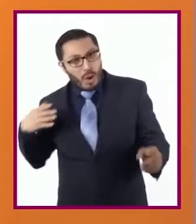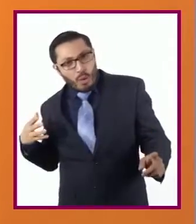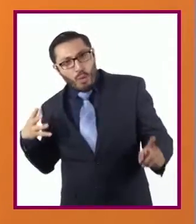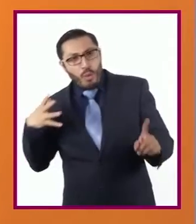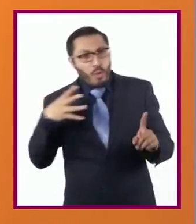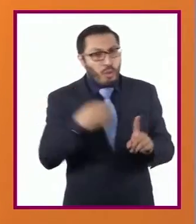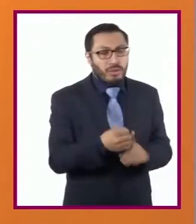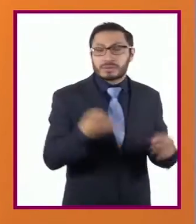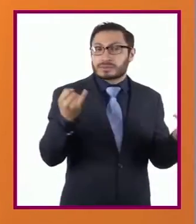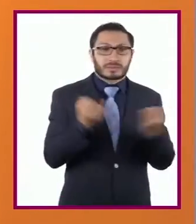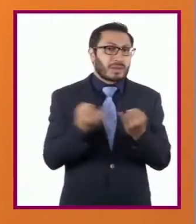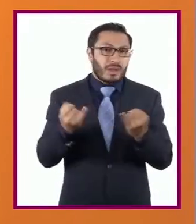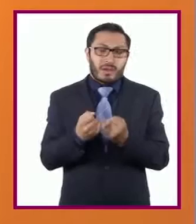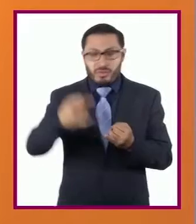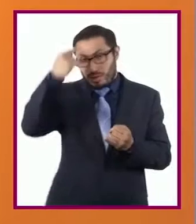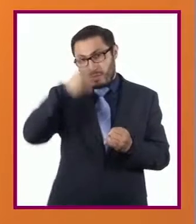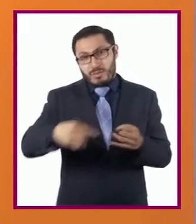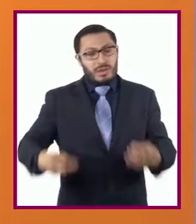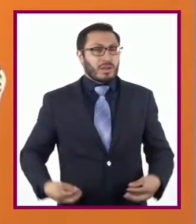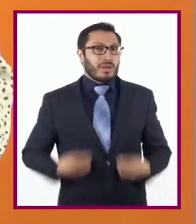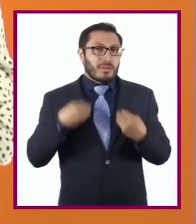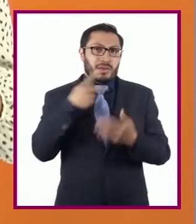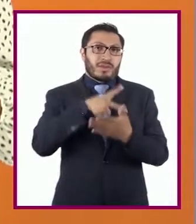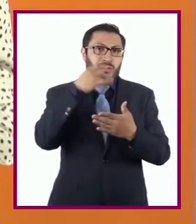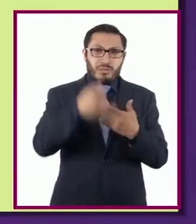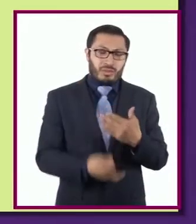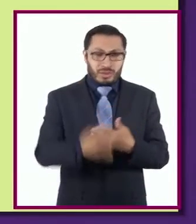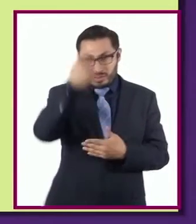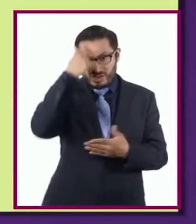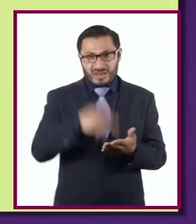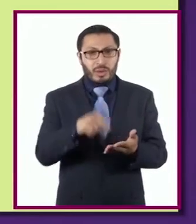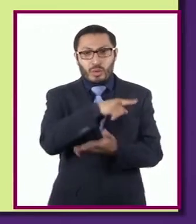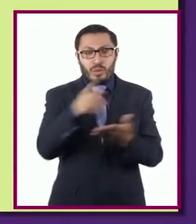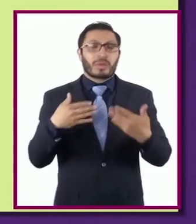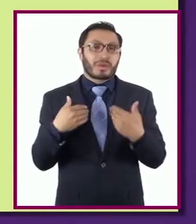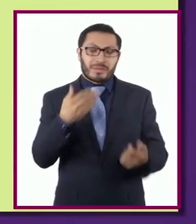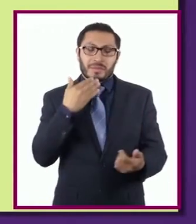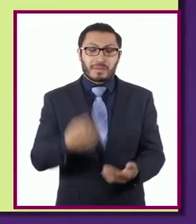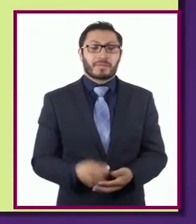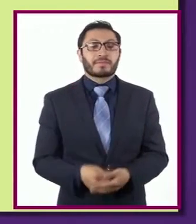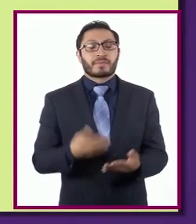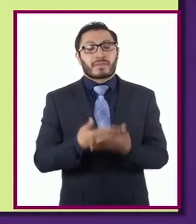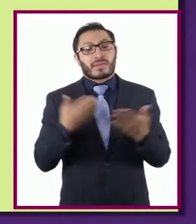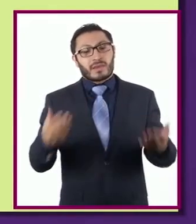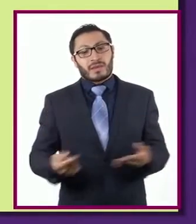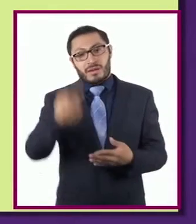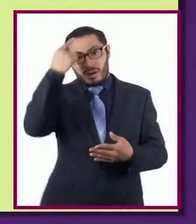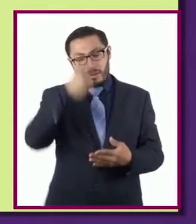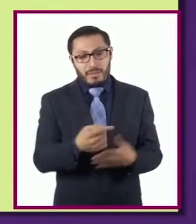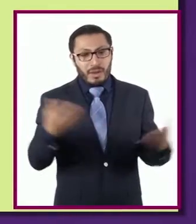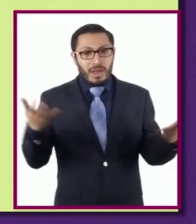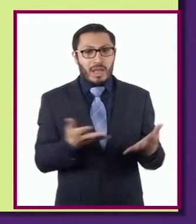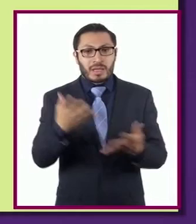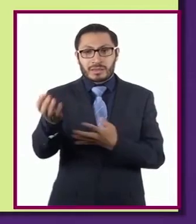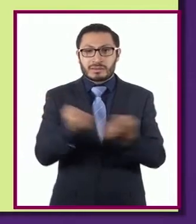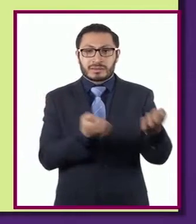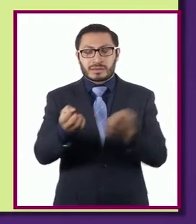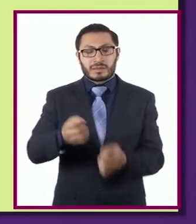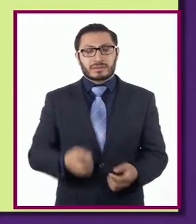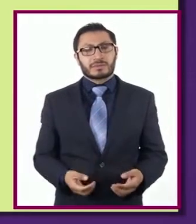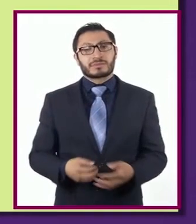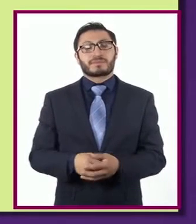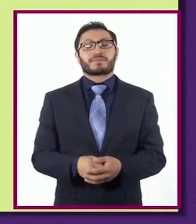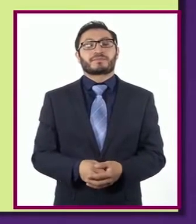o menos la misma referencia y creo que ustedes lo pueden entender muy bien así. Ahora bien, para realizar un ejercicio de